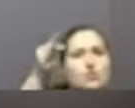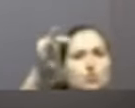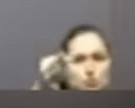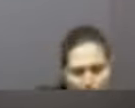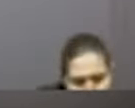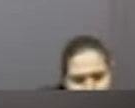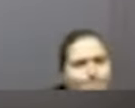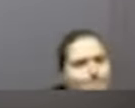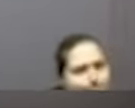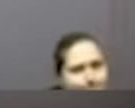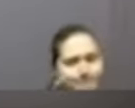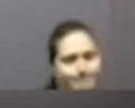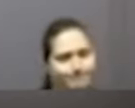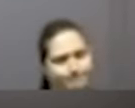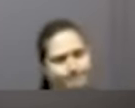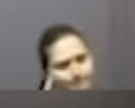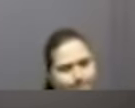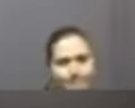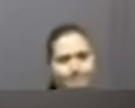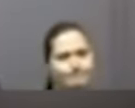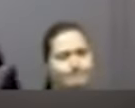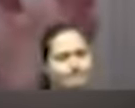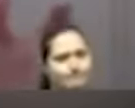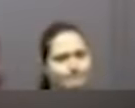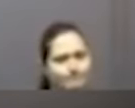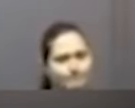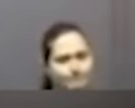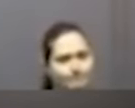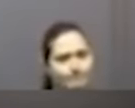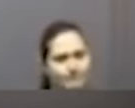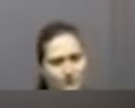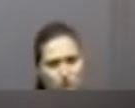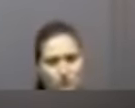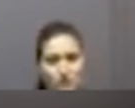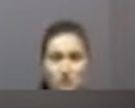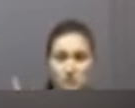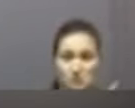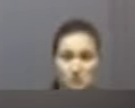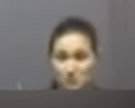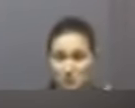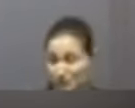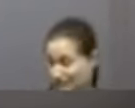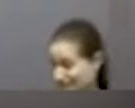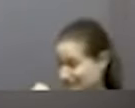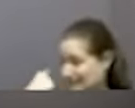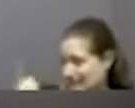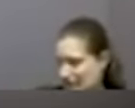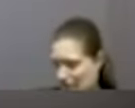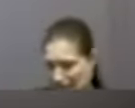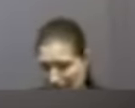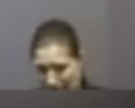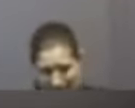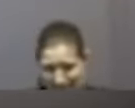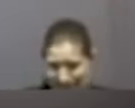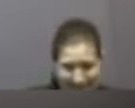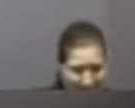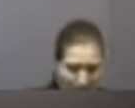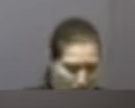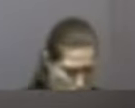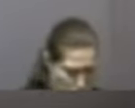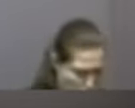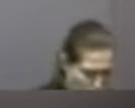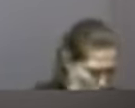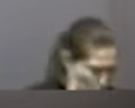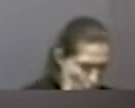construir alternativas aceptables para lograr la República Dominicana que queremos en